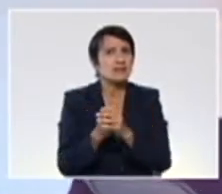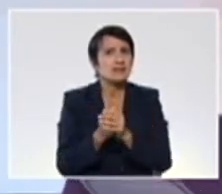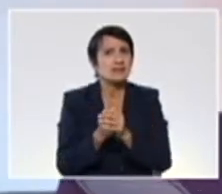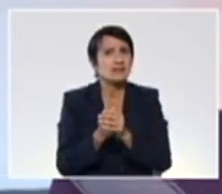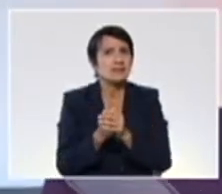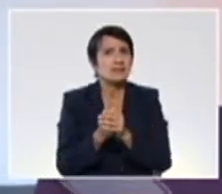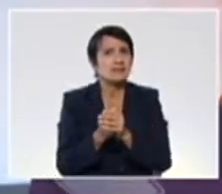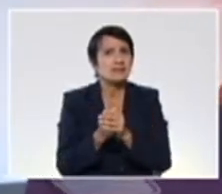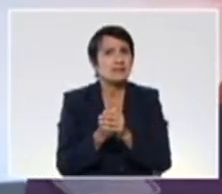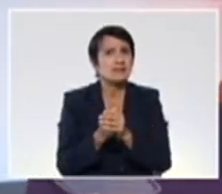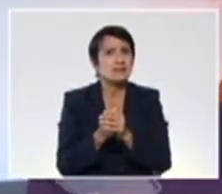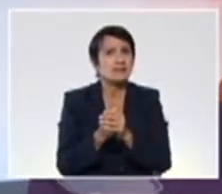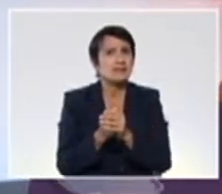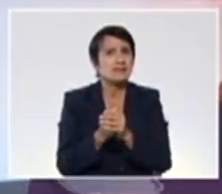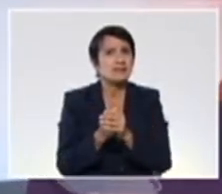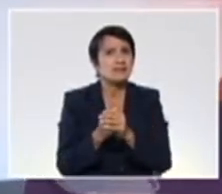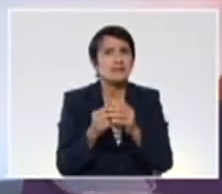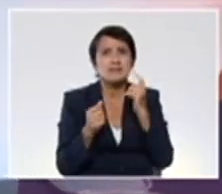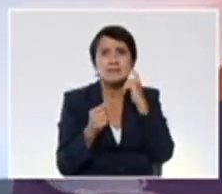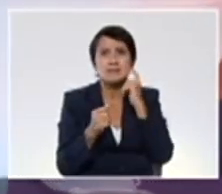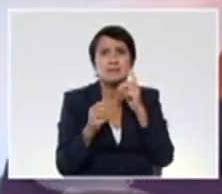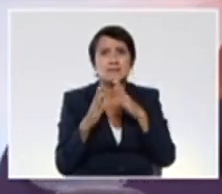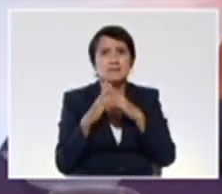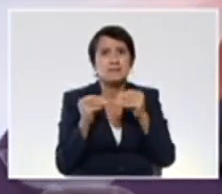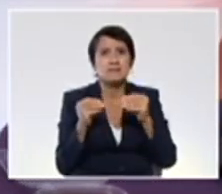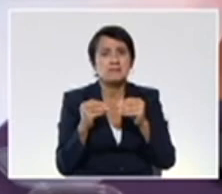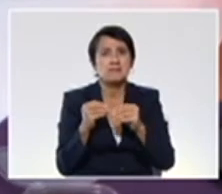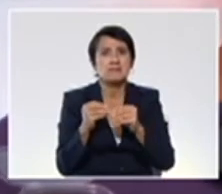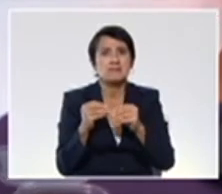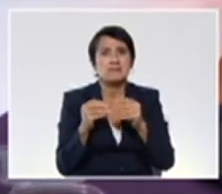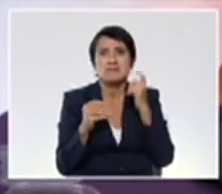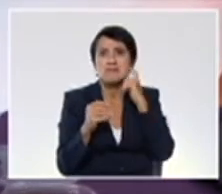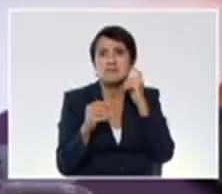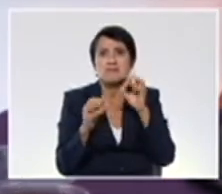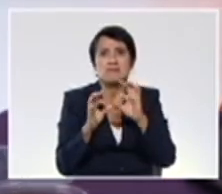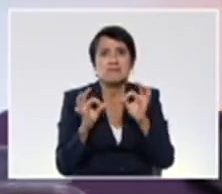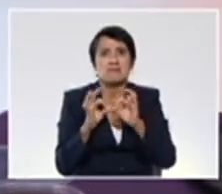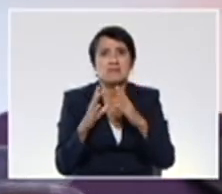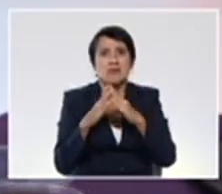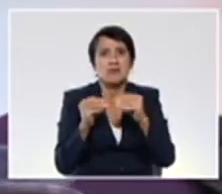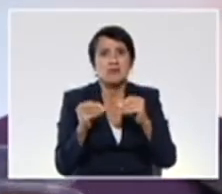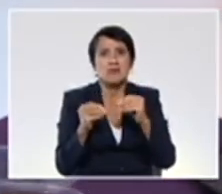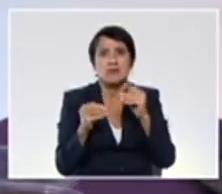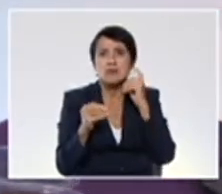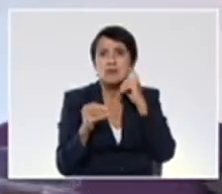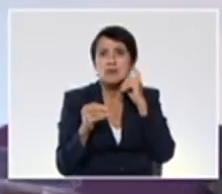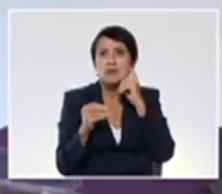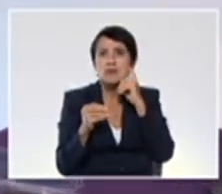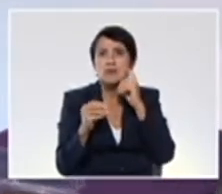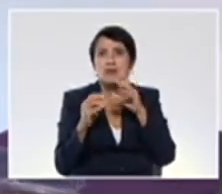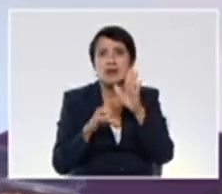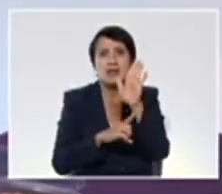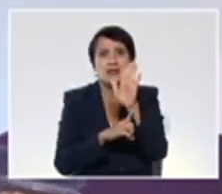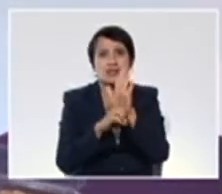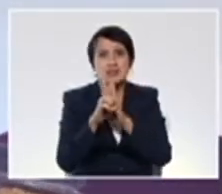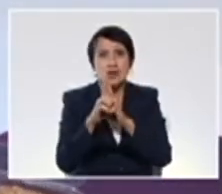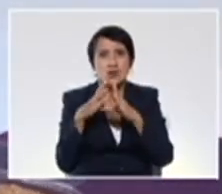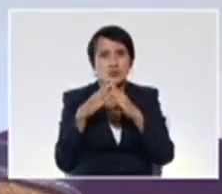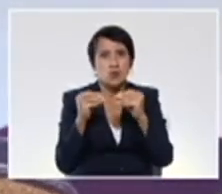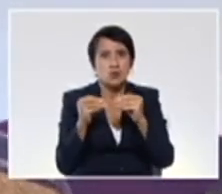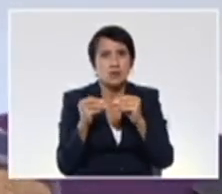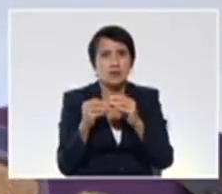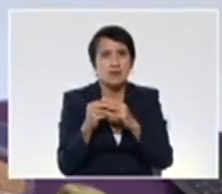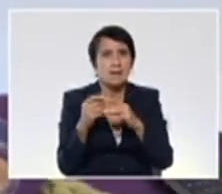socioproductivo, jueves en que vamos a aprender un poquito más de las especialidades ocupacionales y de la importancia que tiene para el desarrollo de nuestras